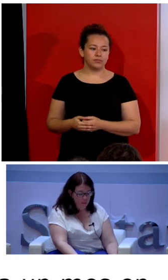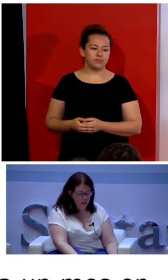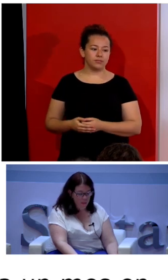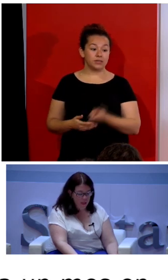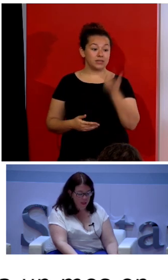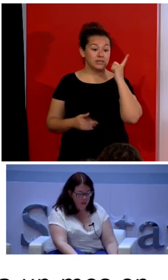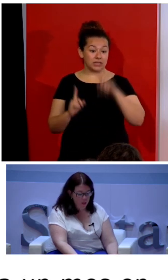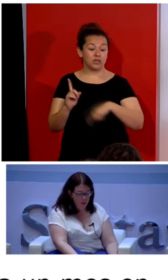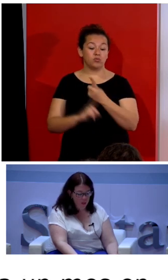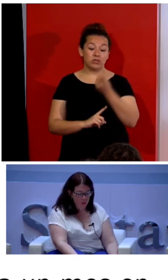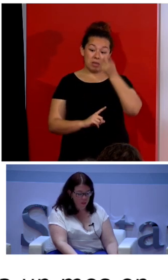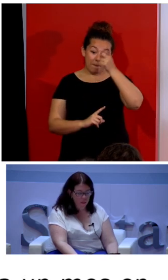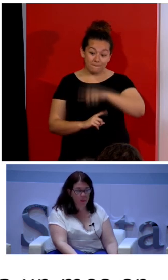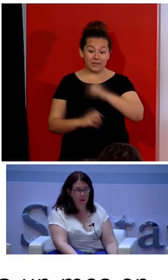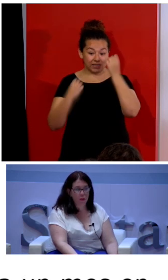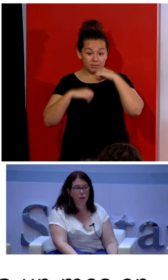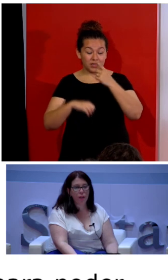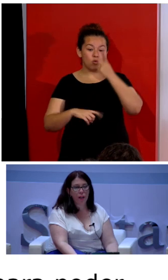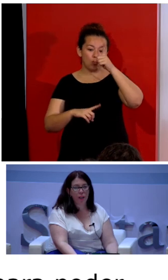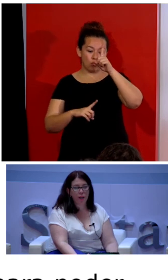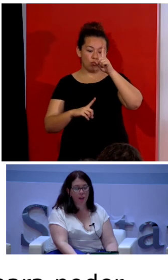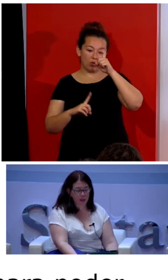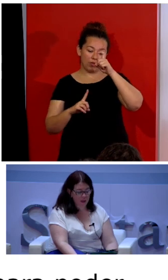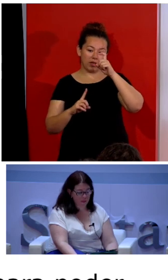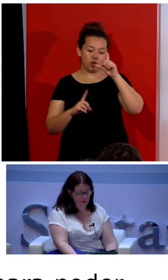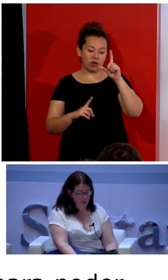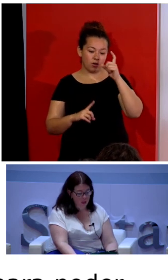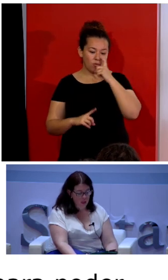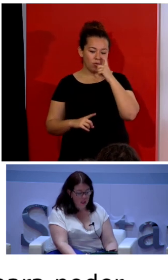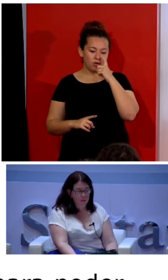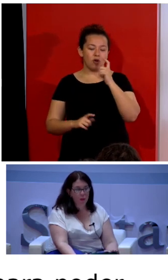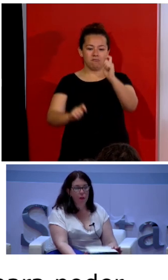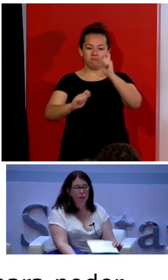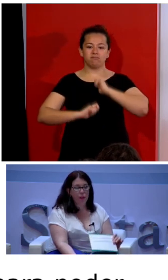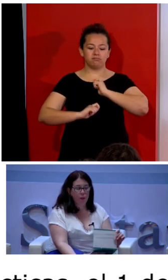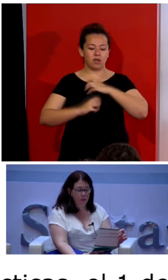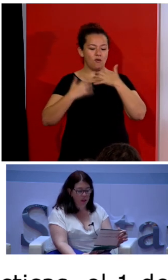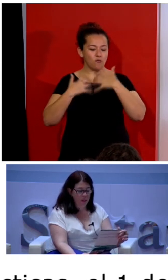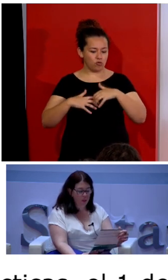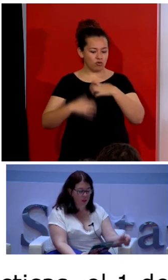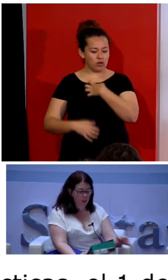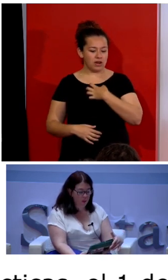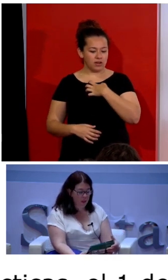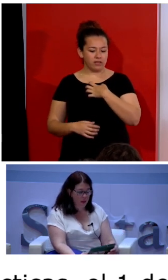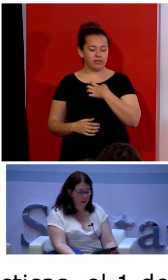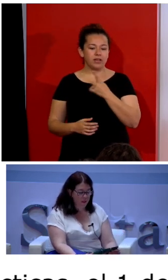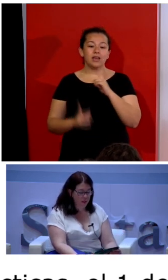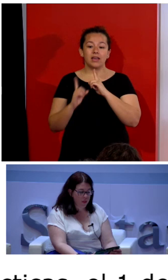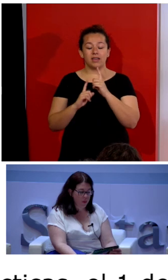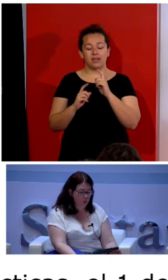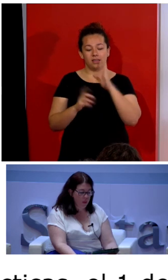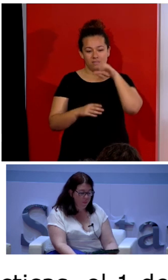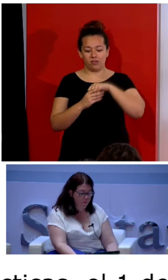superé el mes de práctica, el 1 de junio, me nombraron funcionaria de carrera. Y mi nombre apareció en el boletín oficial